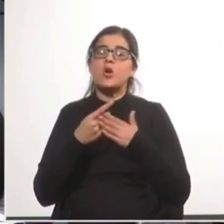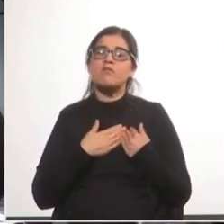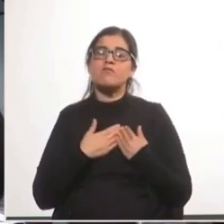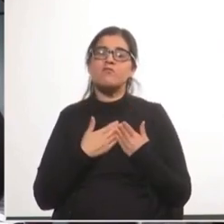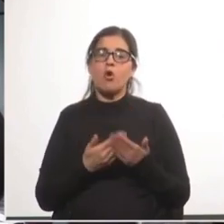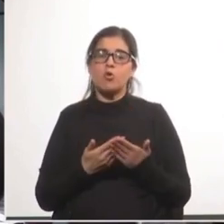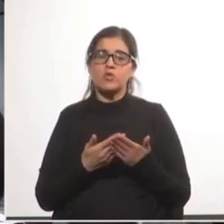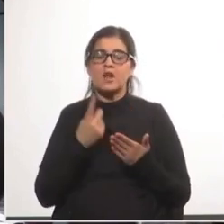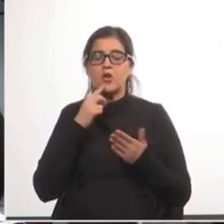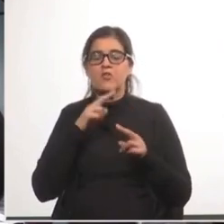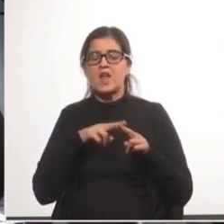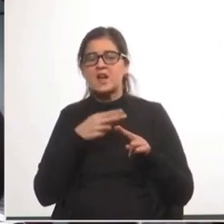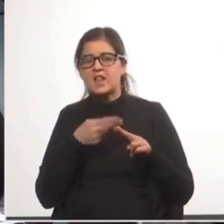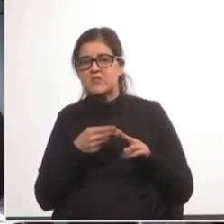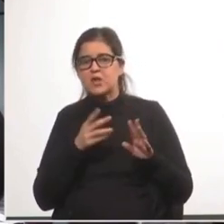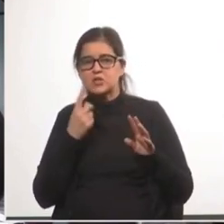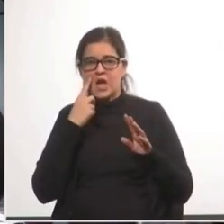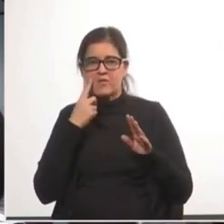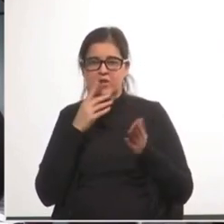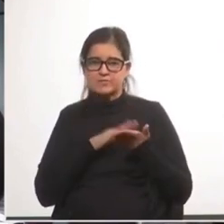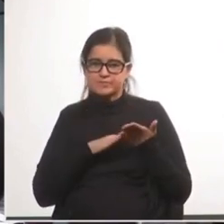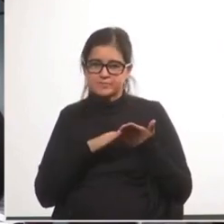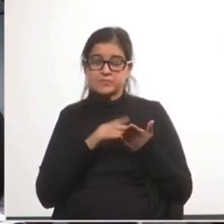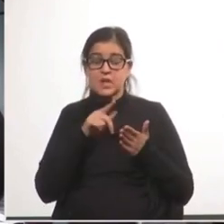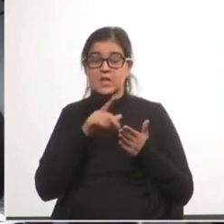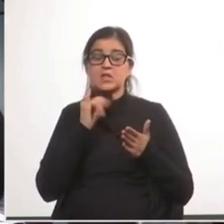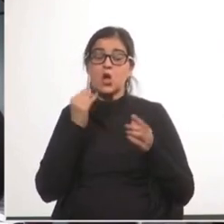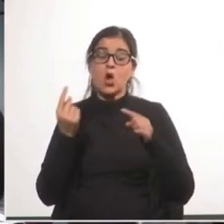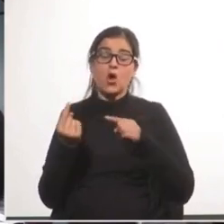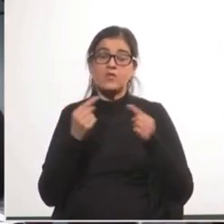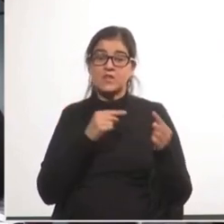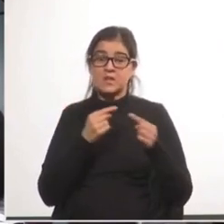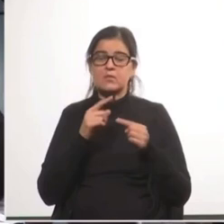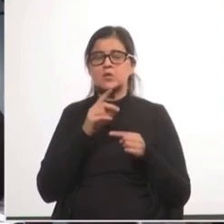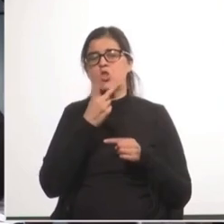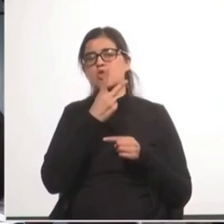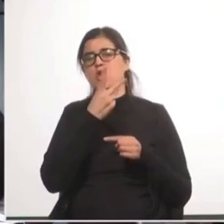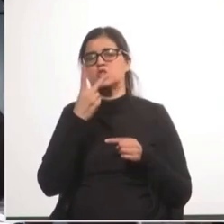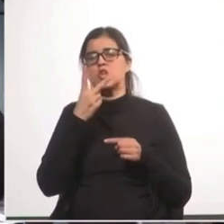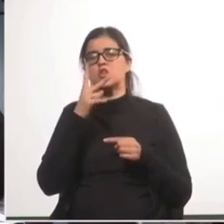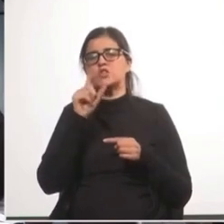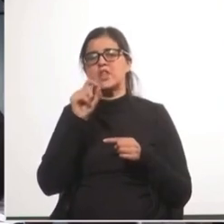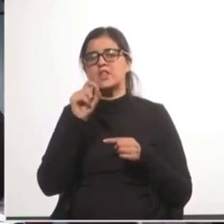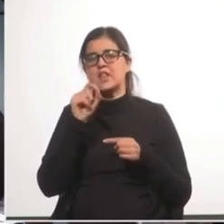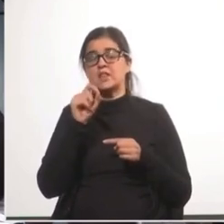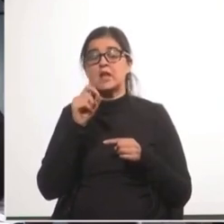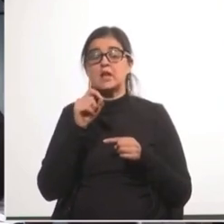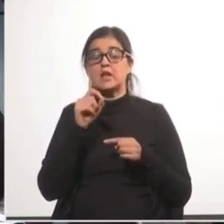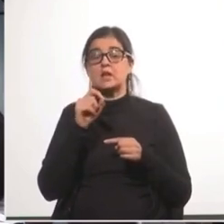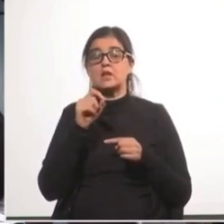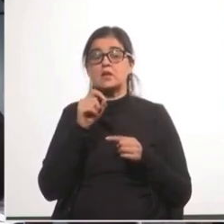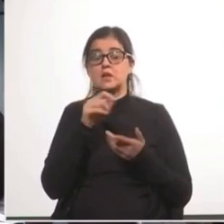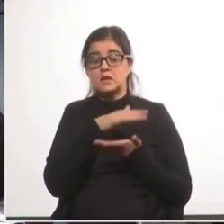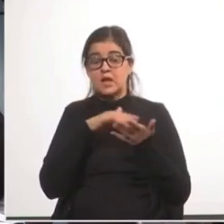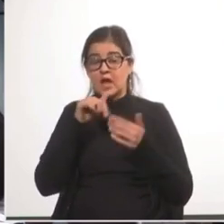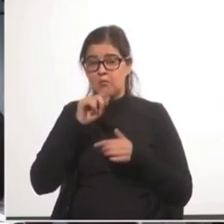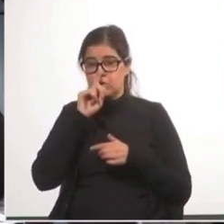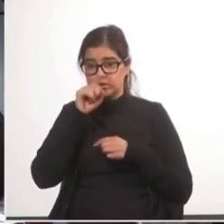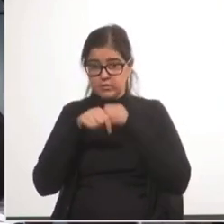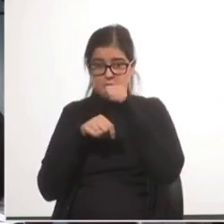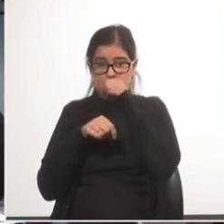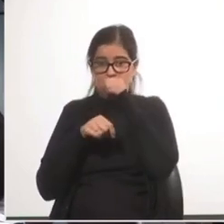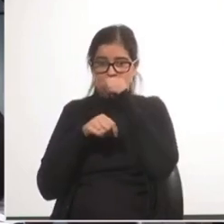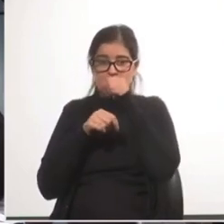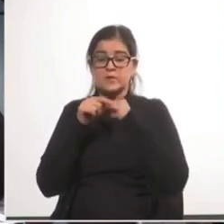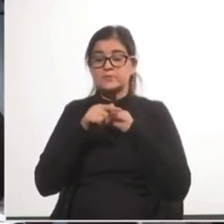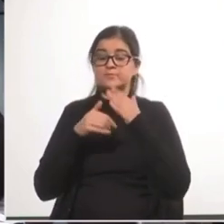de ratificación. Los juicios de tenencia conflictiva son unos 270 casos en Montevideo. De